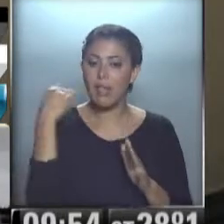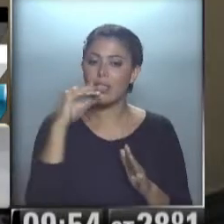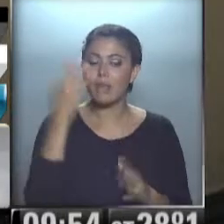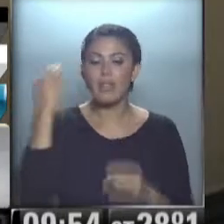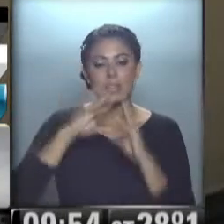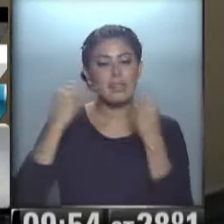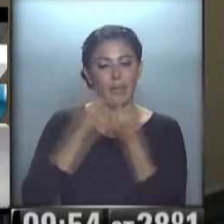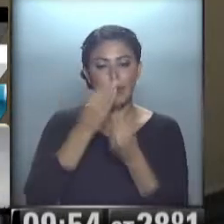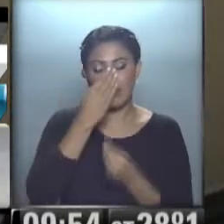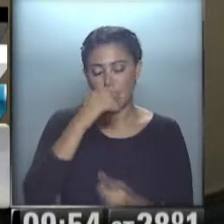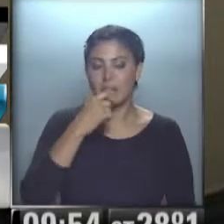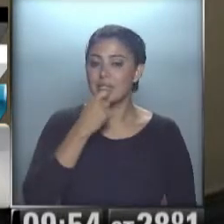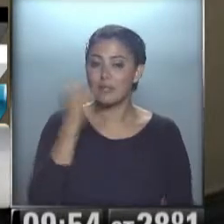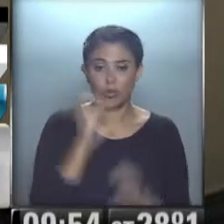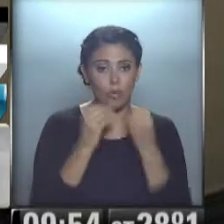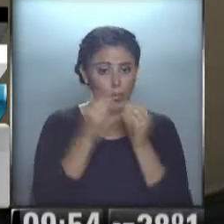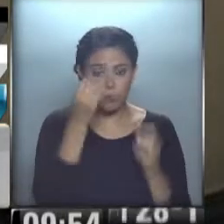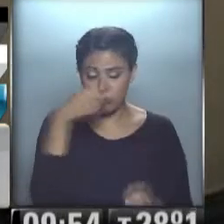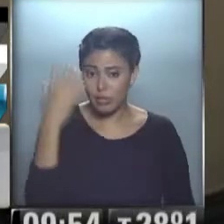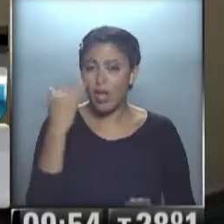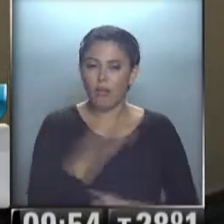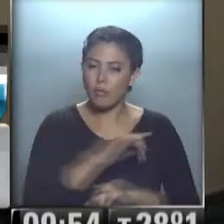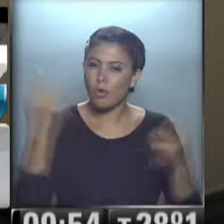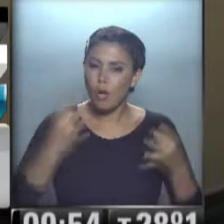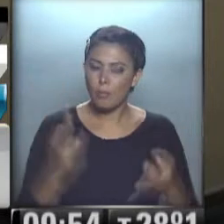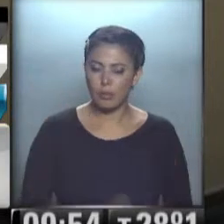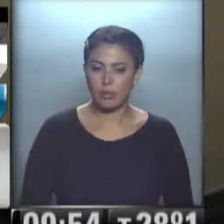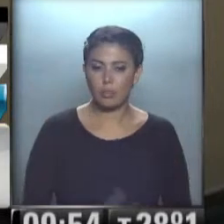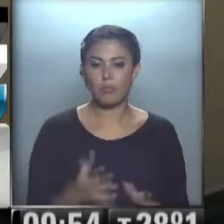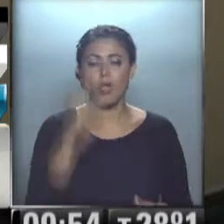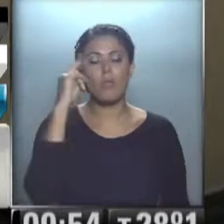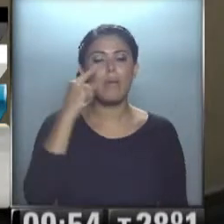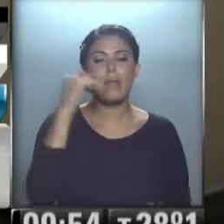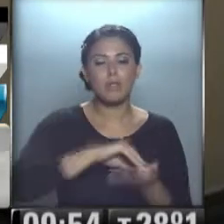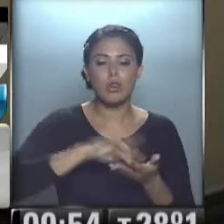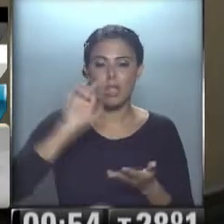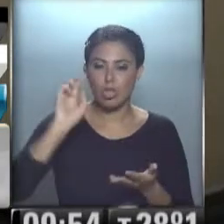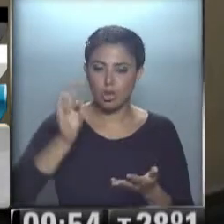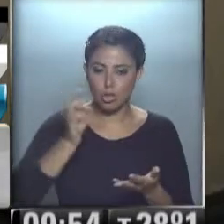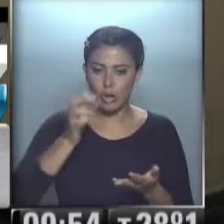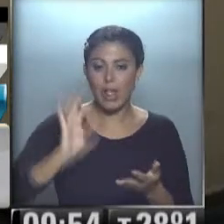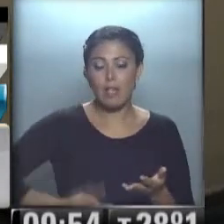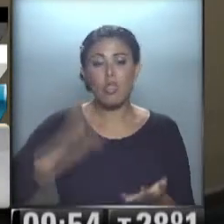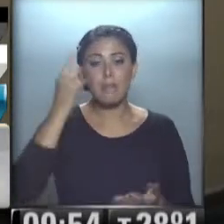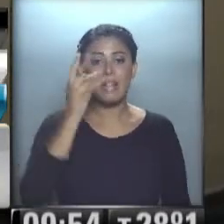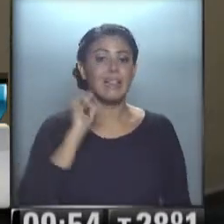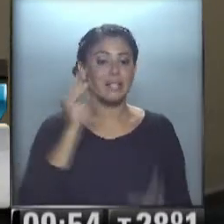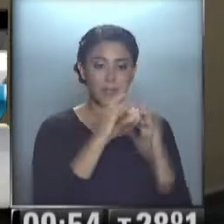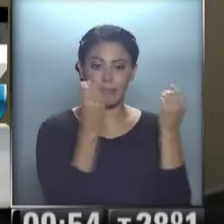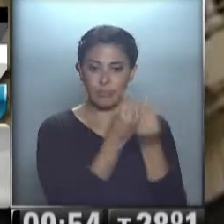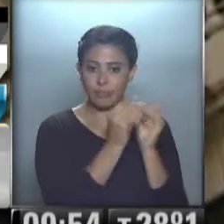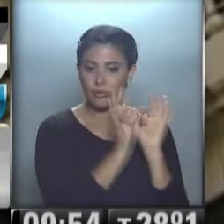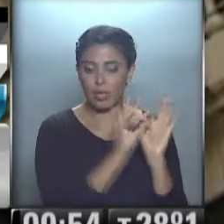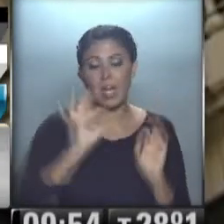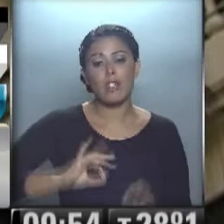cerrado cuando se conozcan las cifras definitivas va a haber más precisiones pero sería de 9 mil millones de dólares el cierre el año 2013 el pronóstico